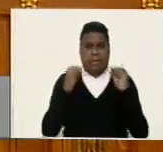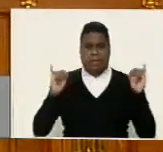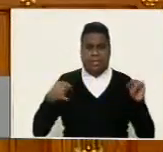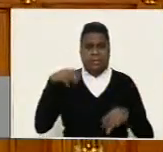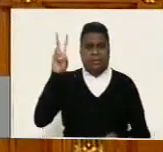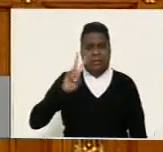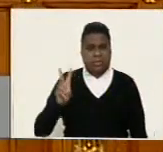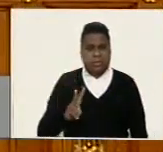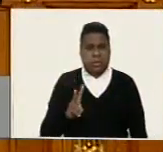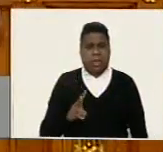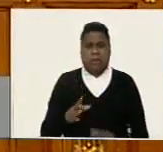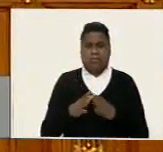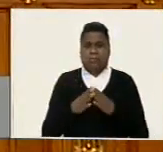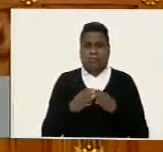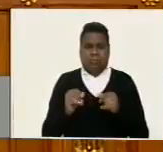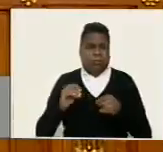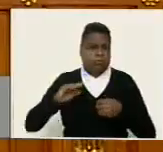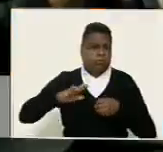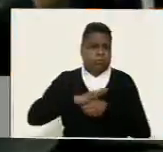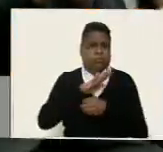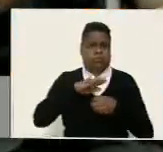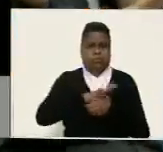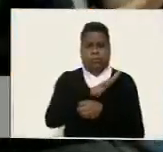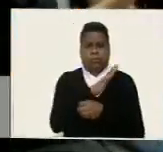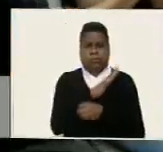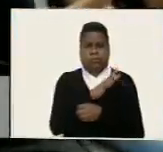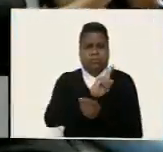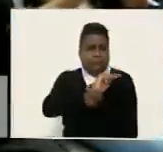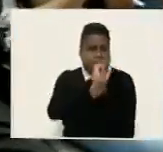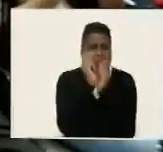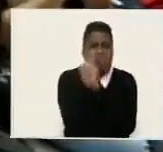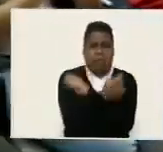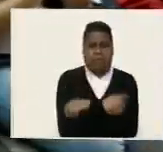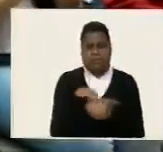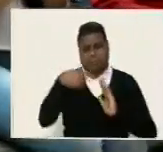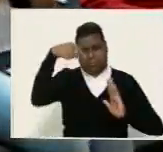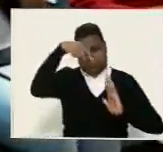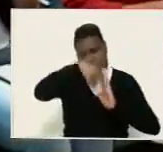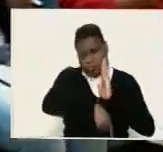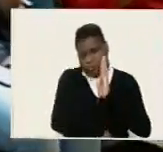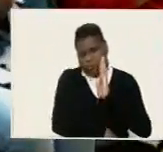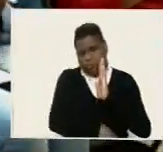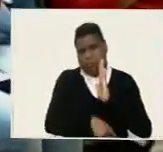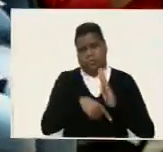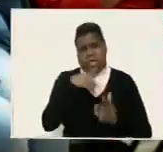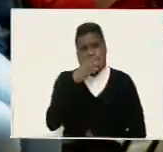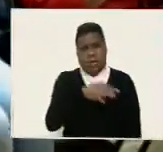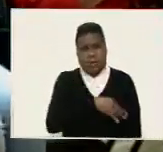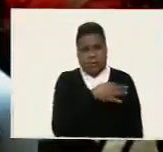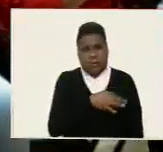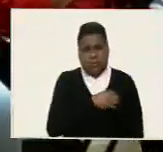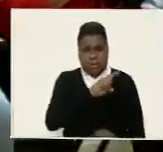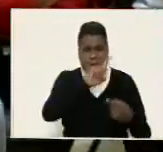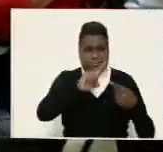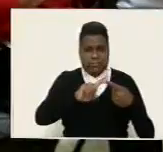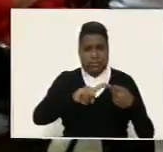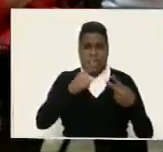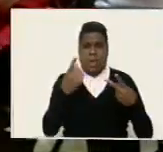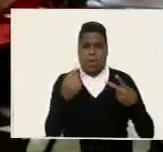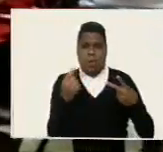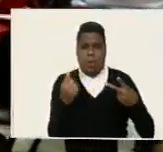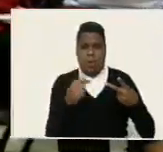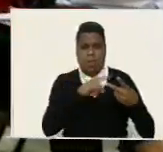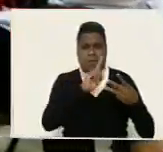su capacidad para producir transformaciones profundas en lo social, en lo económico y en lo